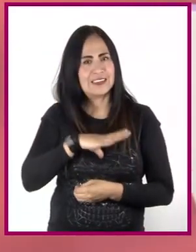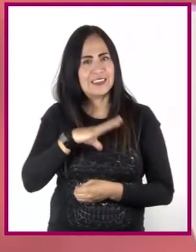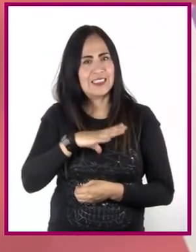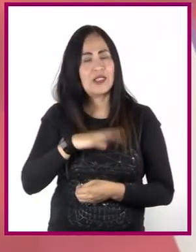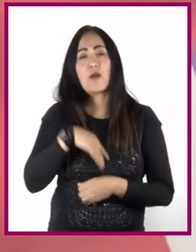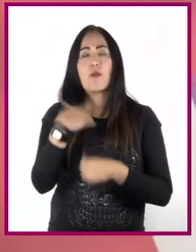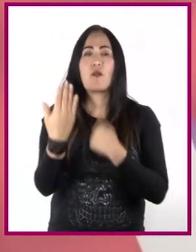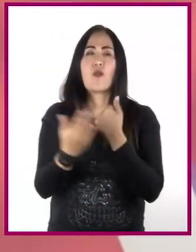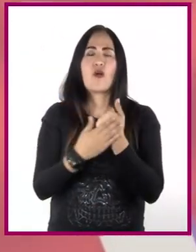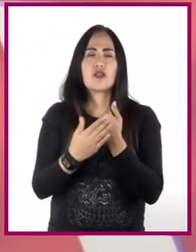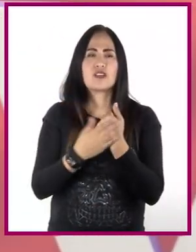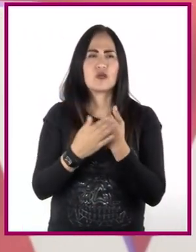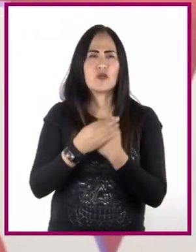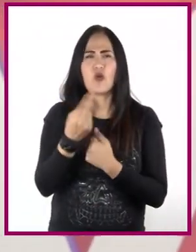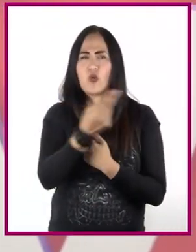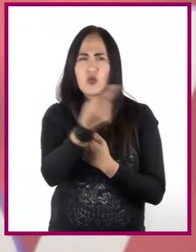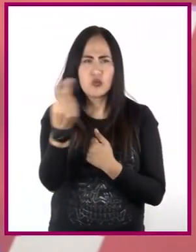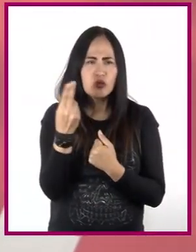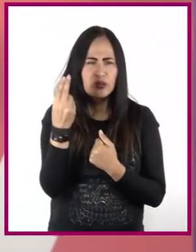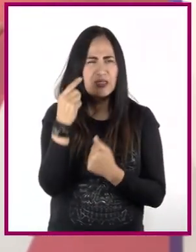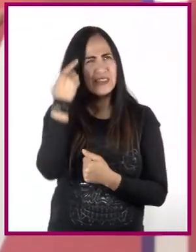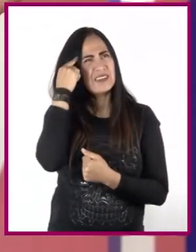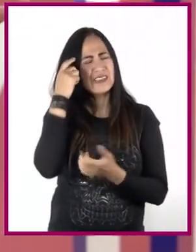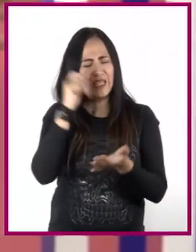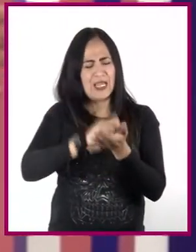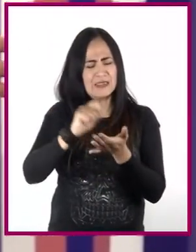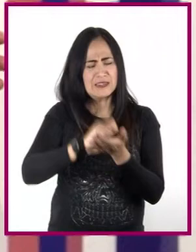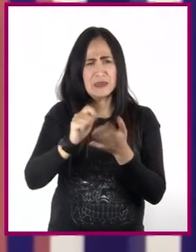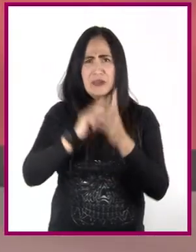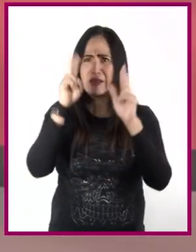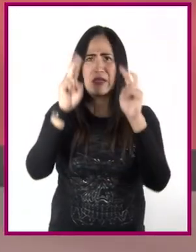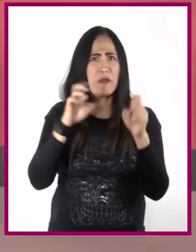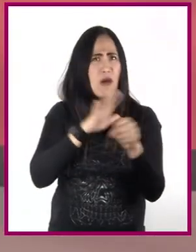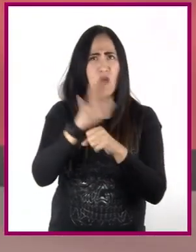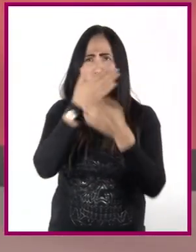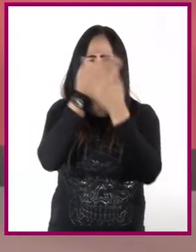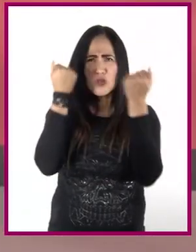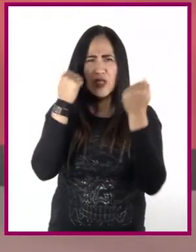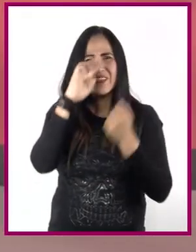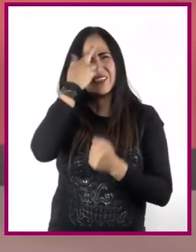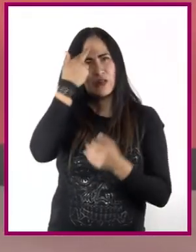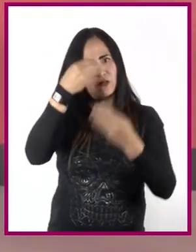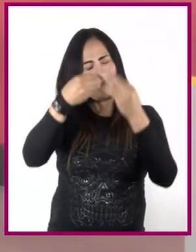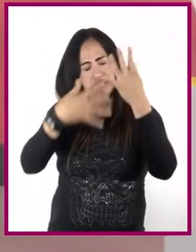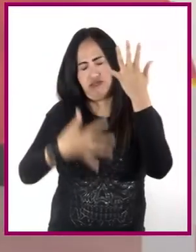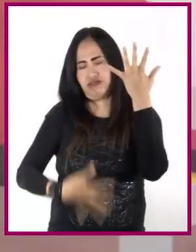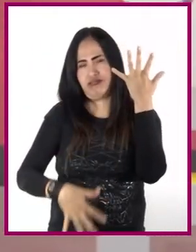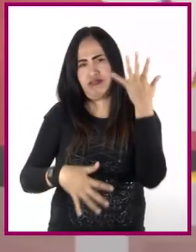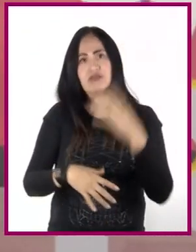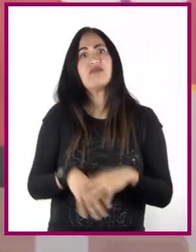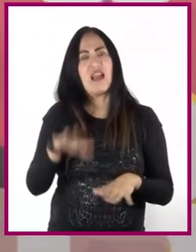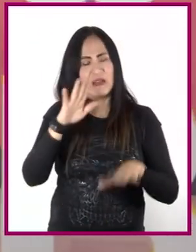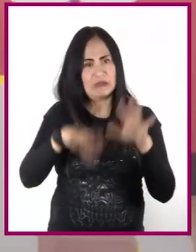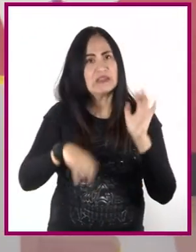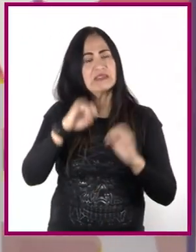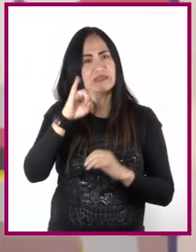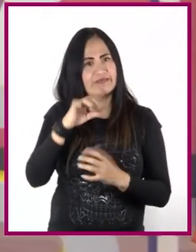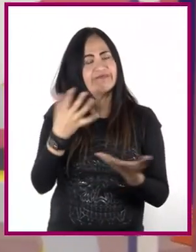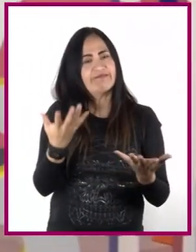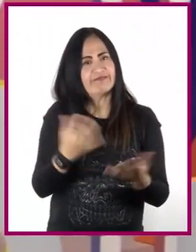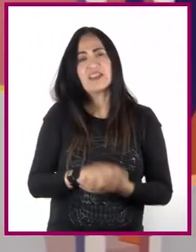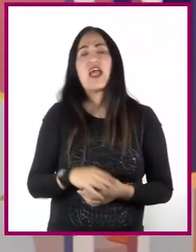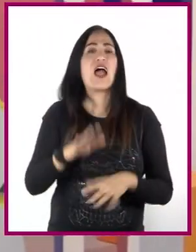próxima vez que tengan que escribir y no sepan sobre qué tema. No se crean, pasa mucho. Incluso